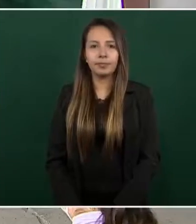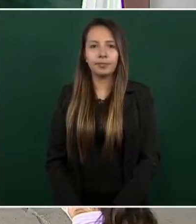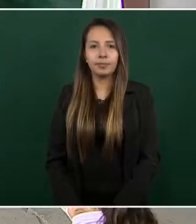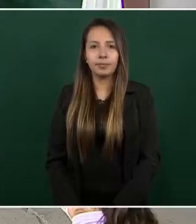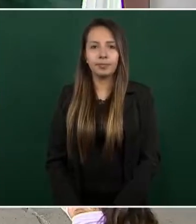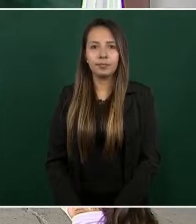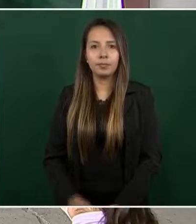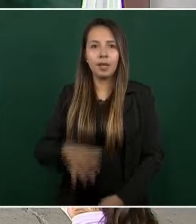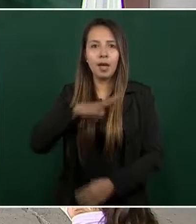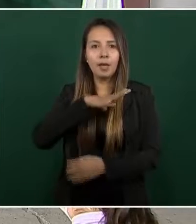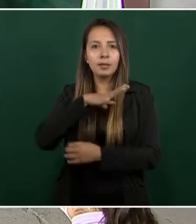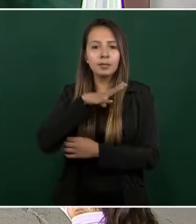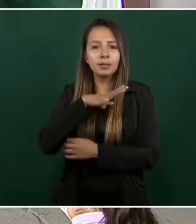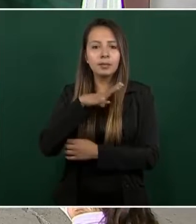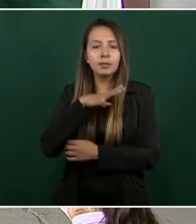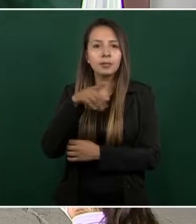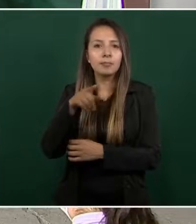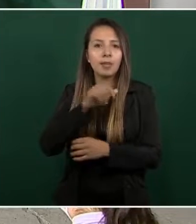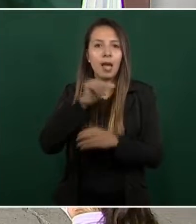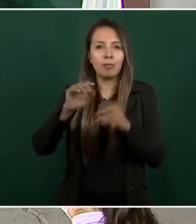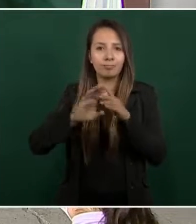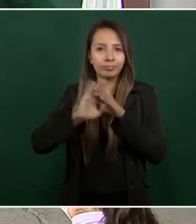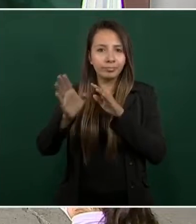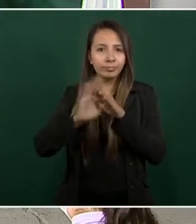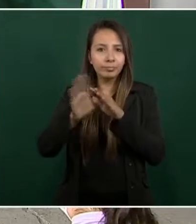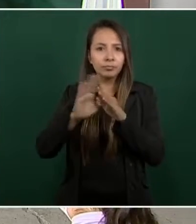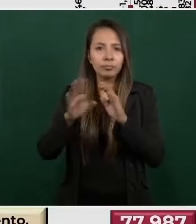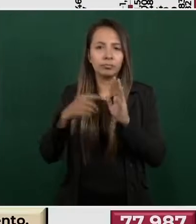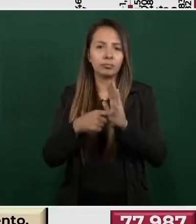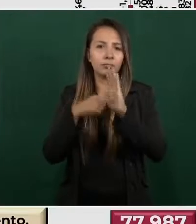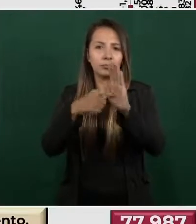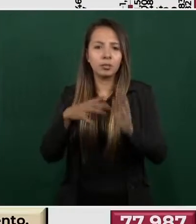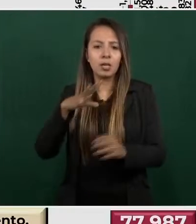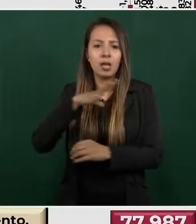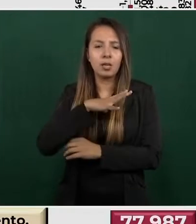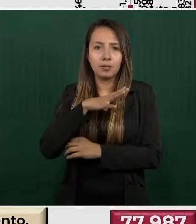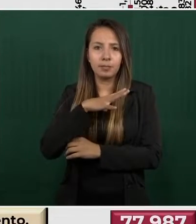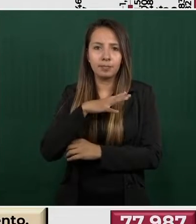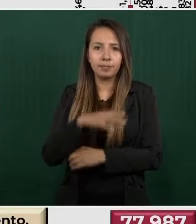En la estrategia migratoria, aquí vemos los resultados, se han tenido